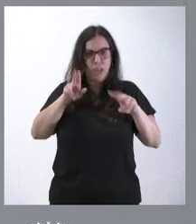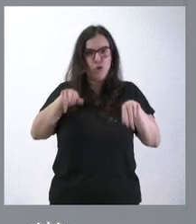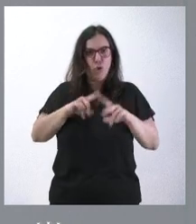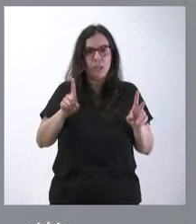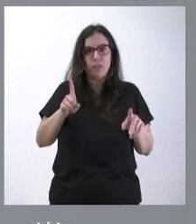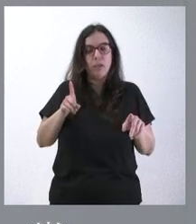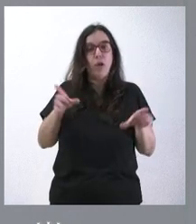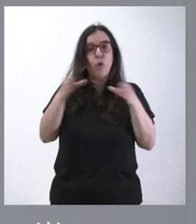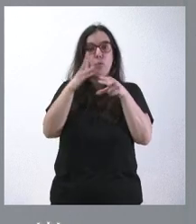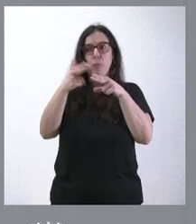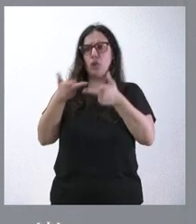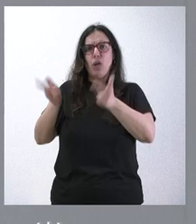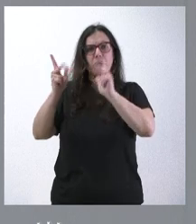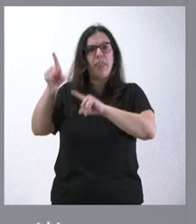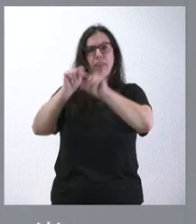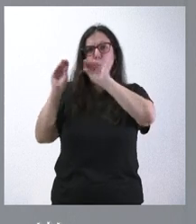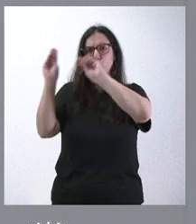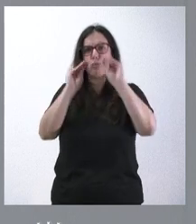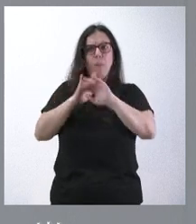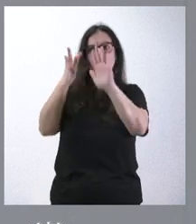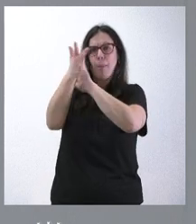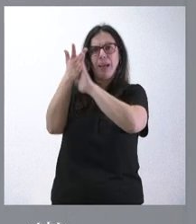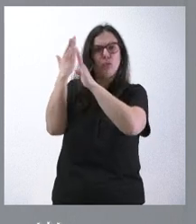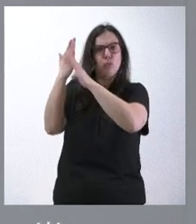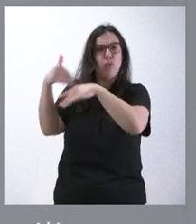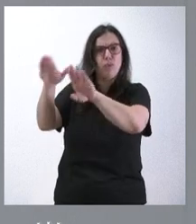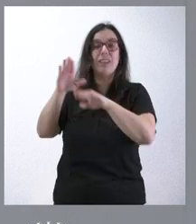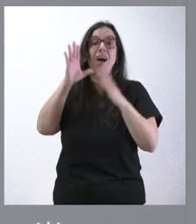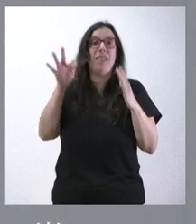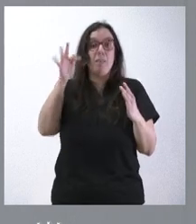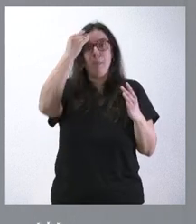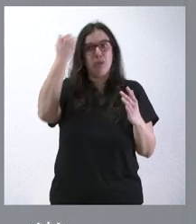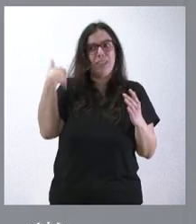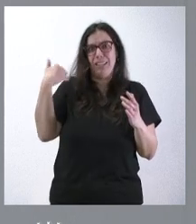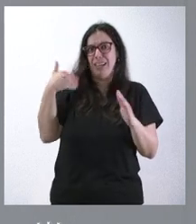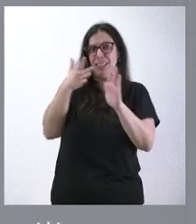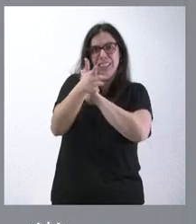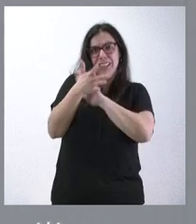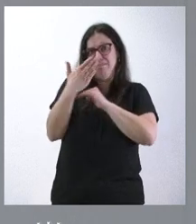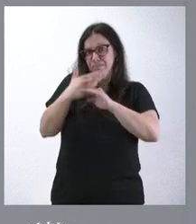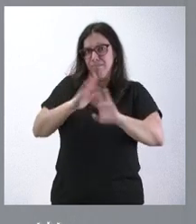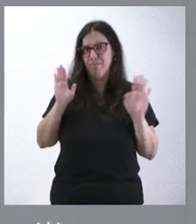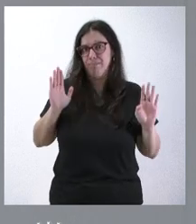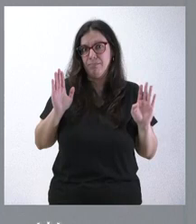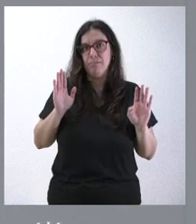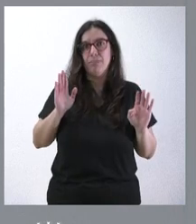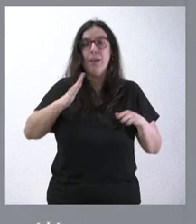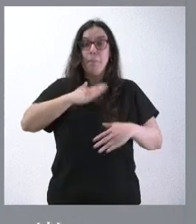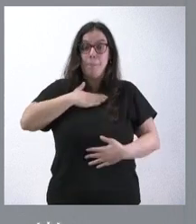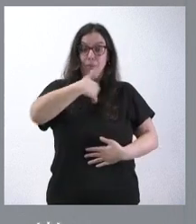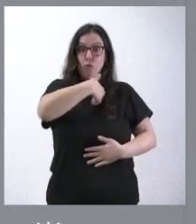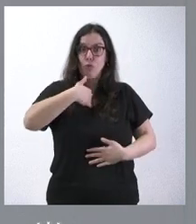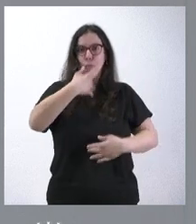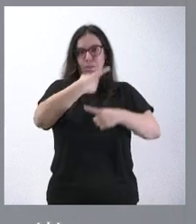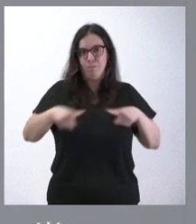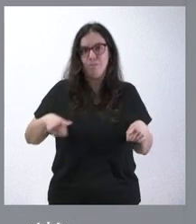políticos para la toma de decisiones y para darse explicaciones suficientes que creo que además lo han explicado de forma muy suficiente Mi misión es como le he